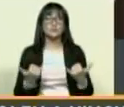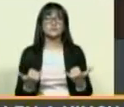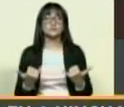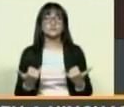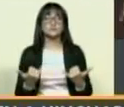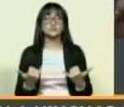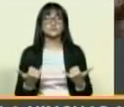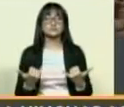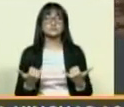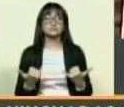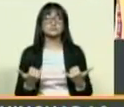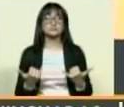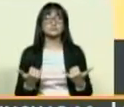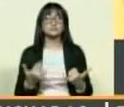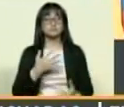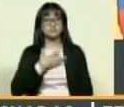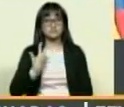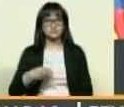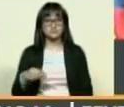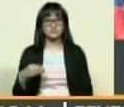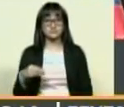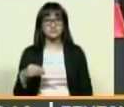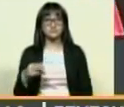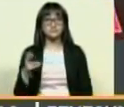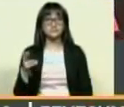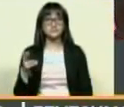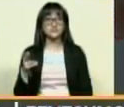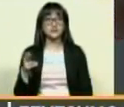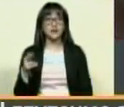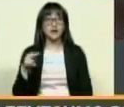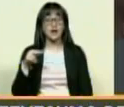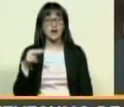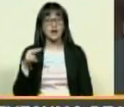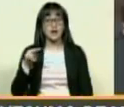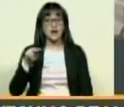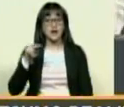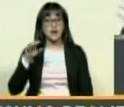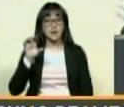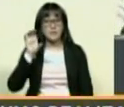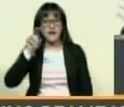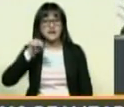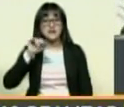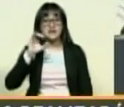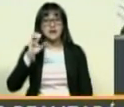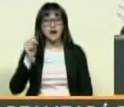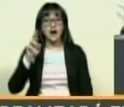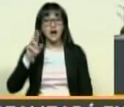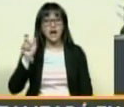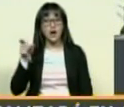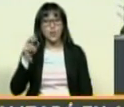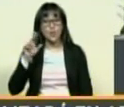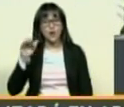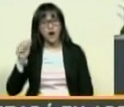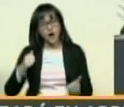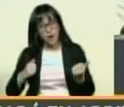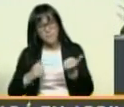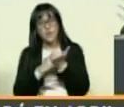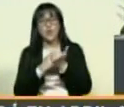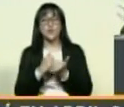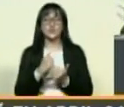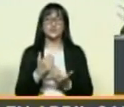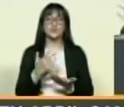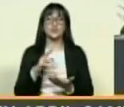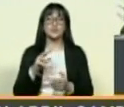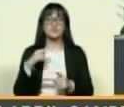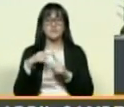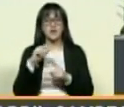la presidencia pro tempore de Nicaragua con todo el apoyo de la República Bolivariana de Venezuela. Nuestro